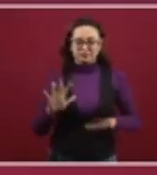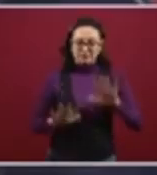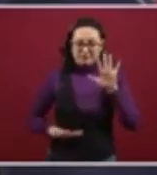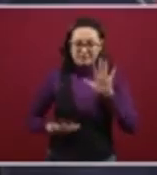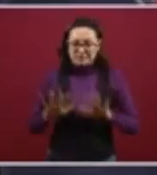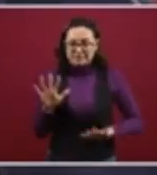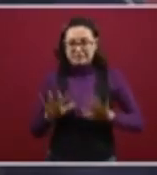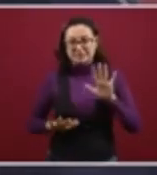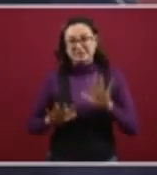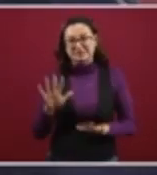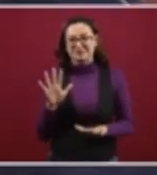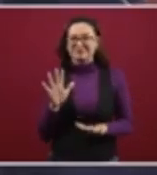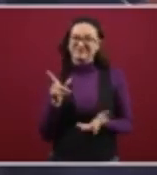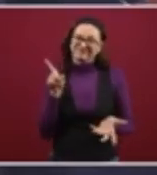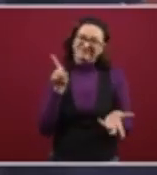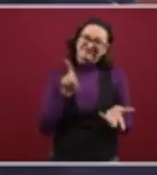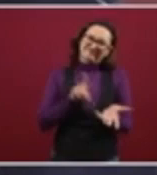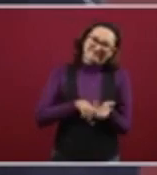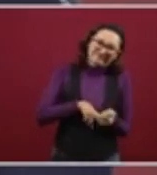acudirse a chicanadas,